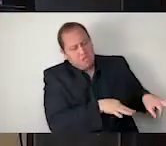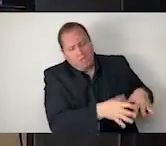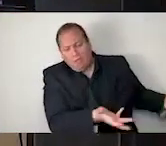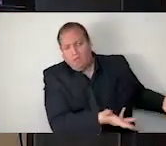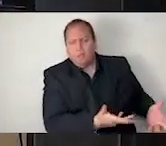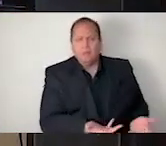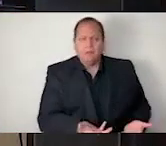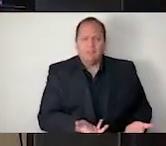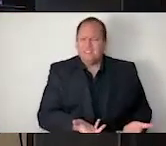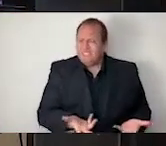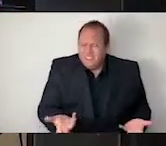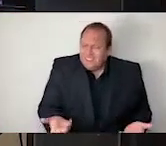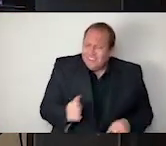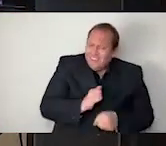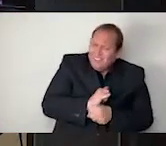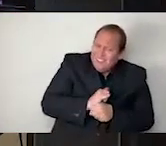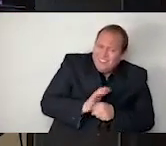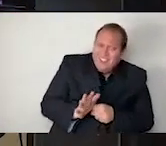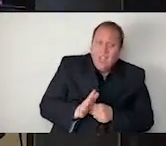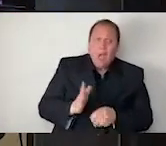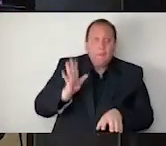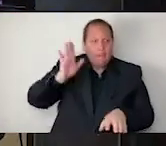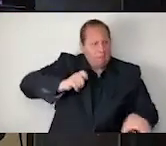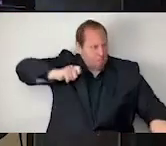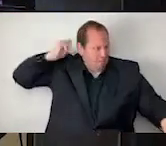está fuera de lugar